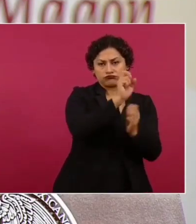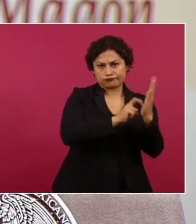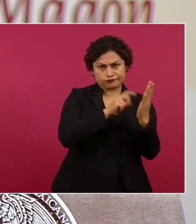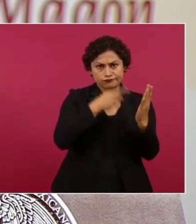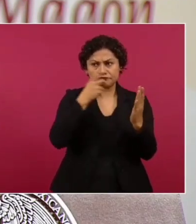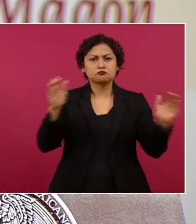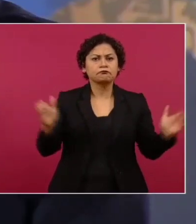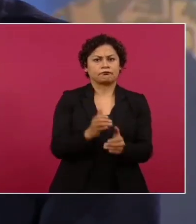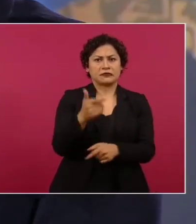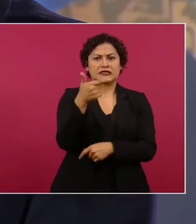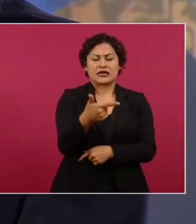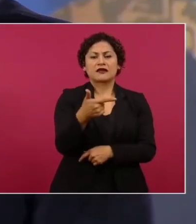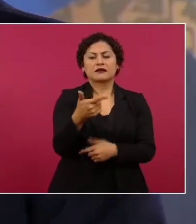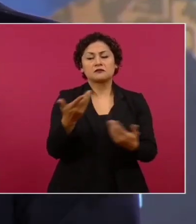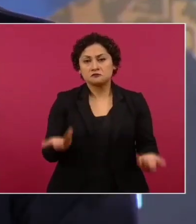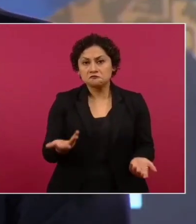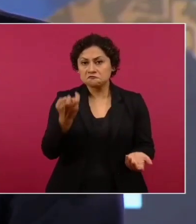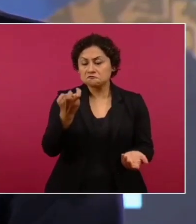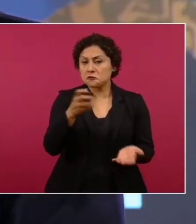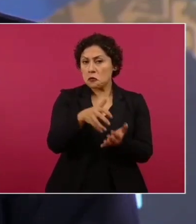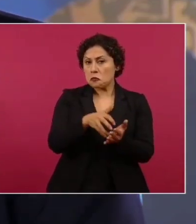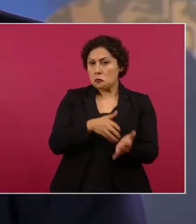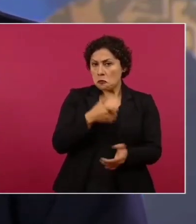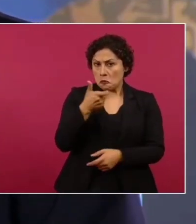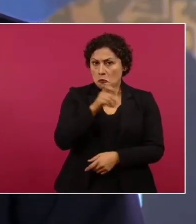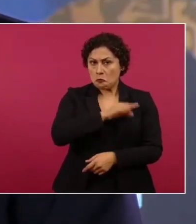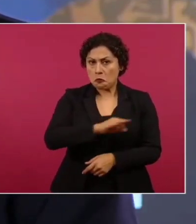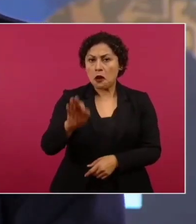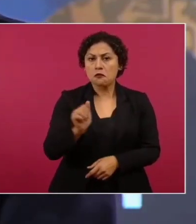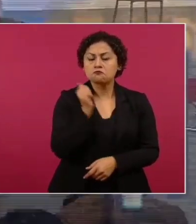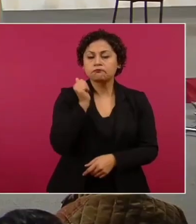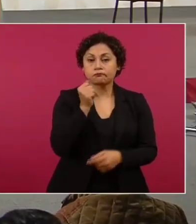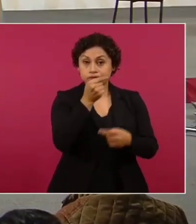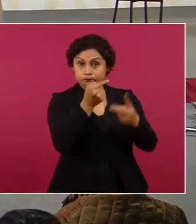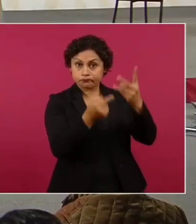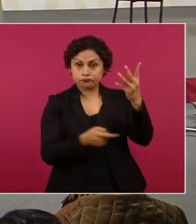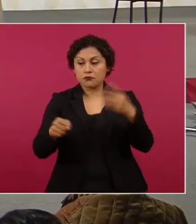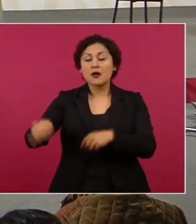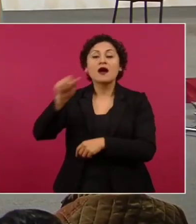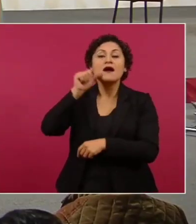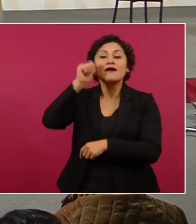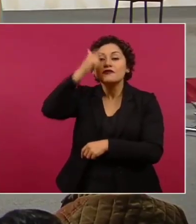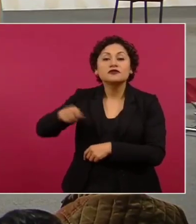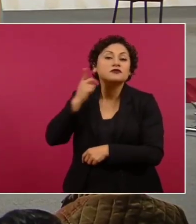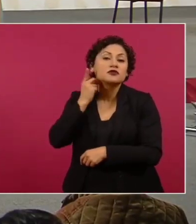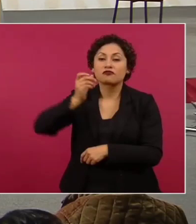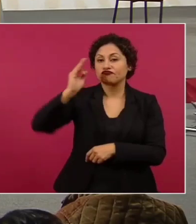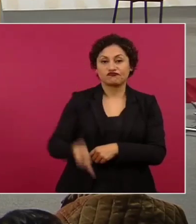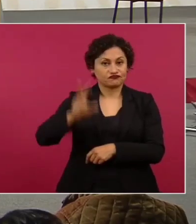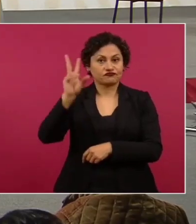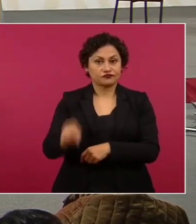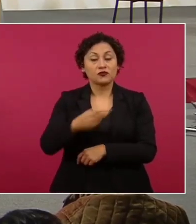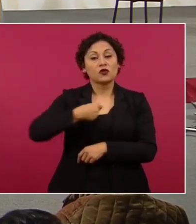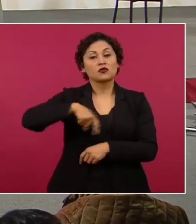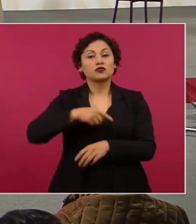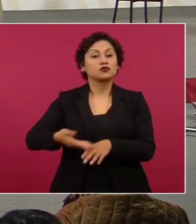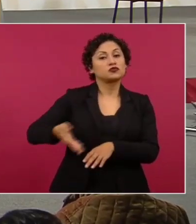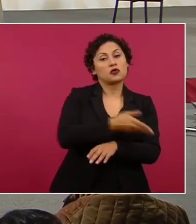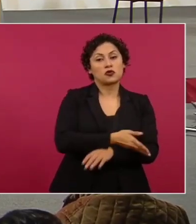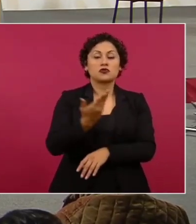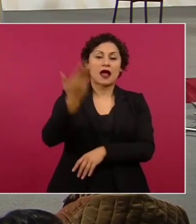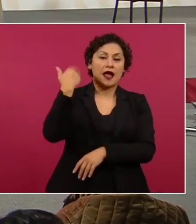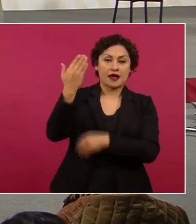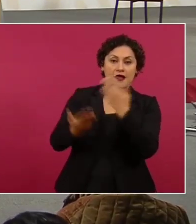7, lo que representaba un ahorro también en la operatividad de los municipios. Pues esto fue rechazado anoche. Nosotros habíamos presentado una iniciativa de